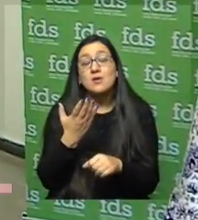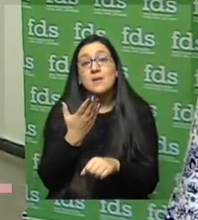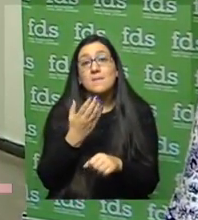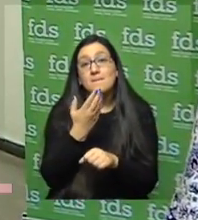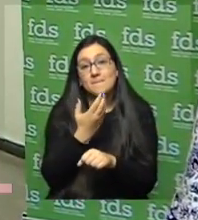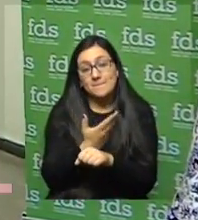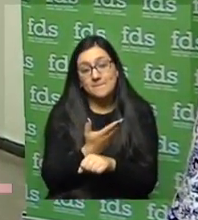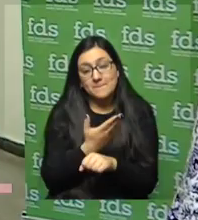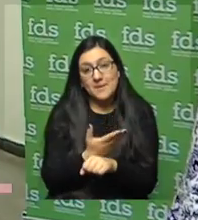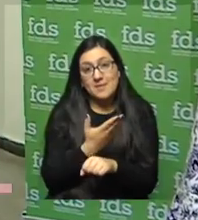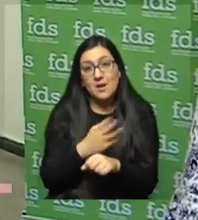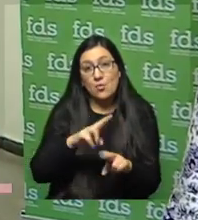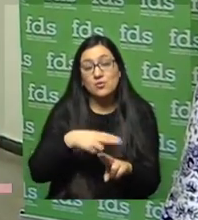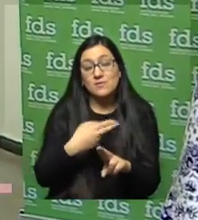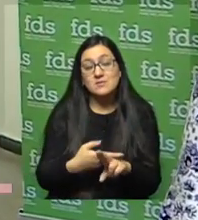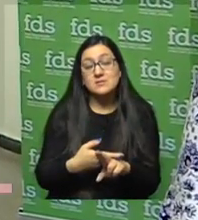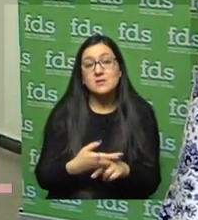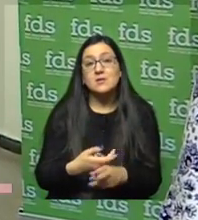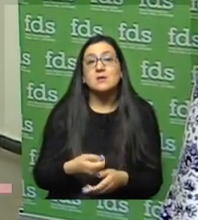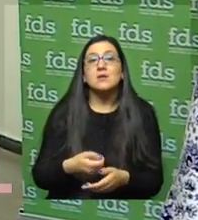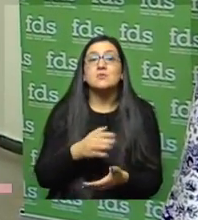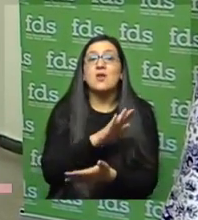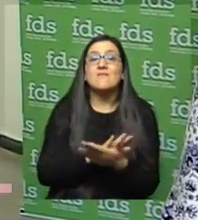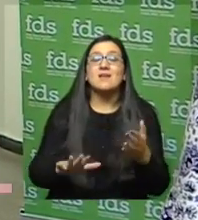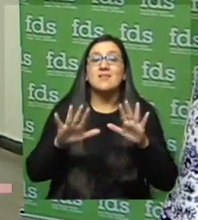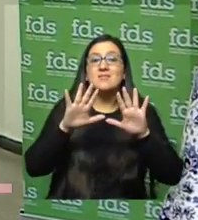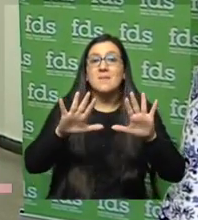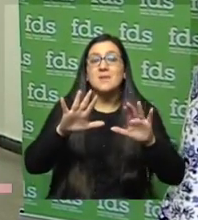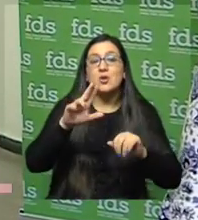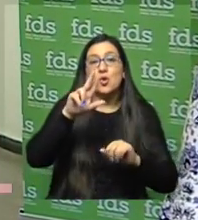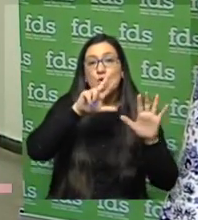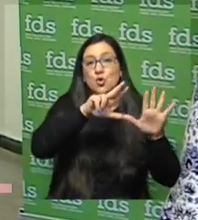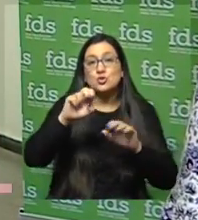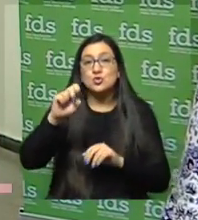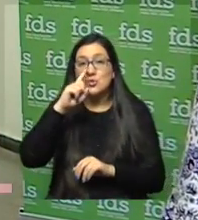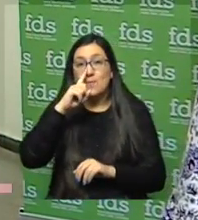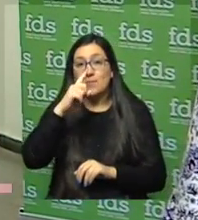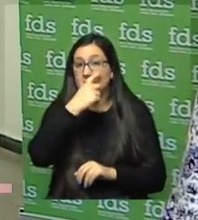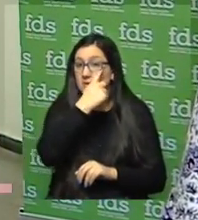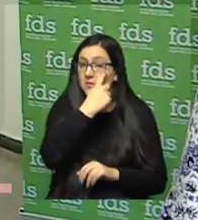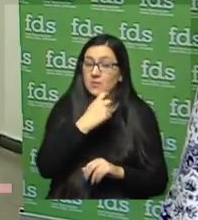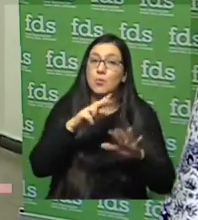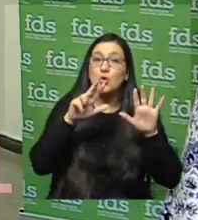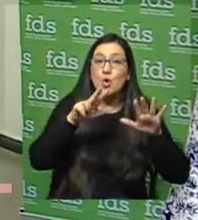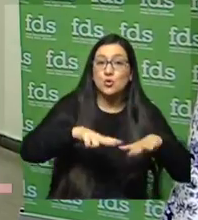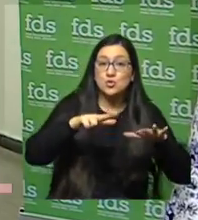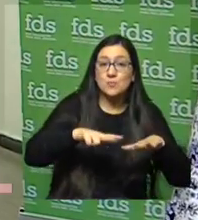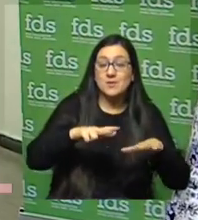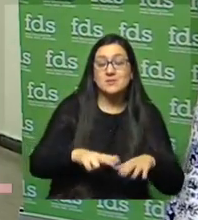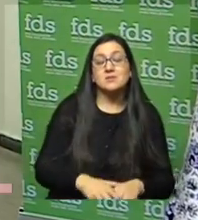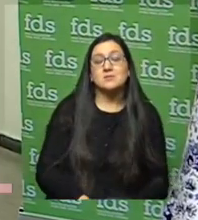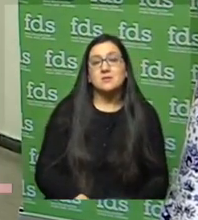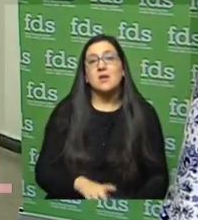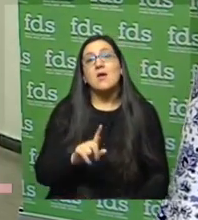Es un aporte económico de 10.328 pesos, que es por 8 meses cuando se solicita por primera vez y de 10 para